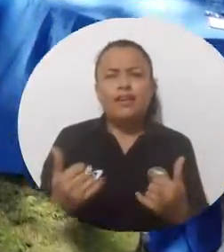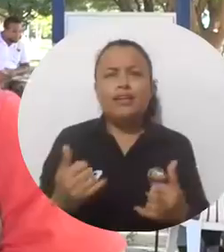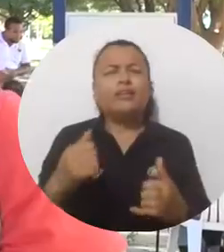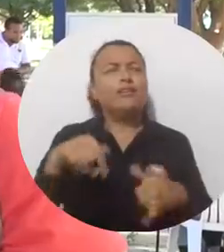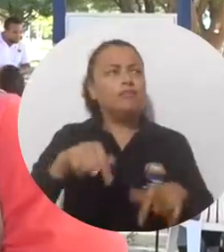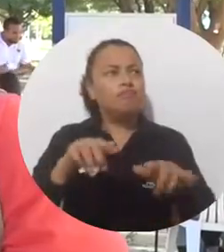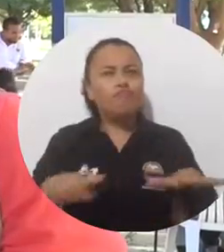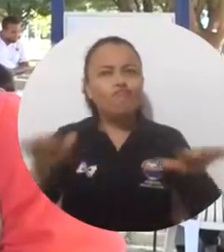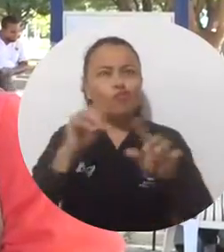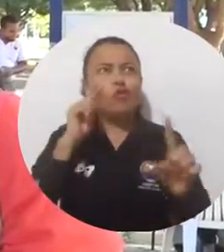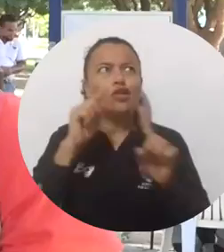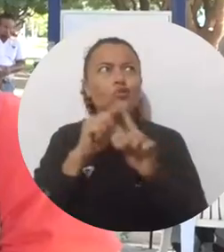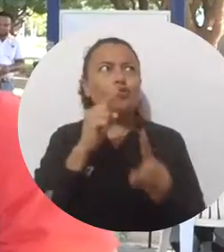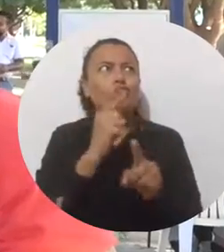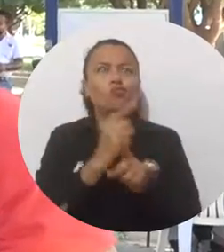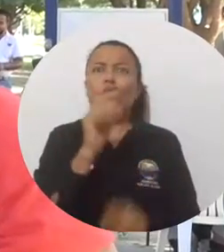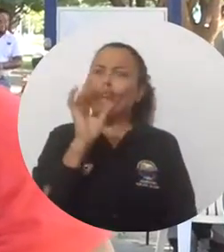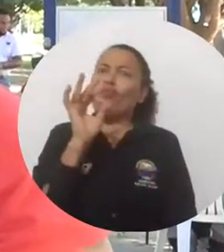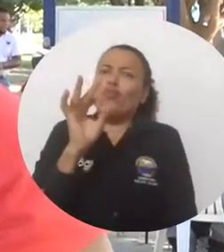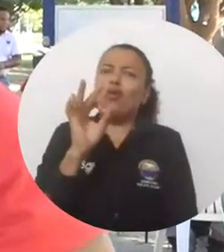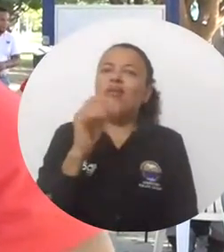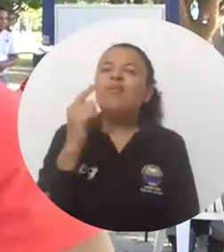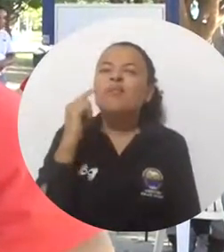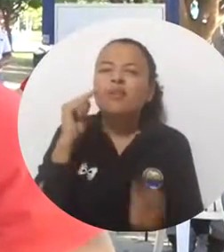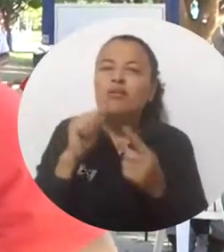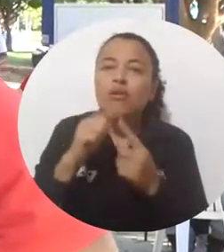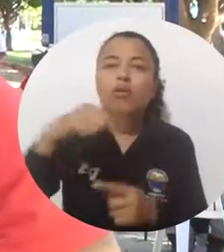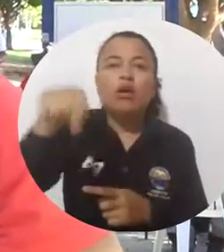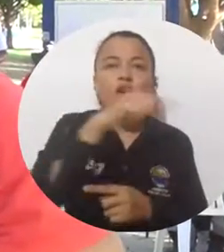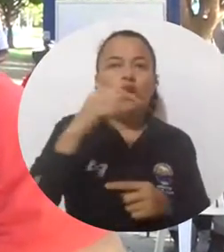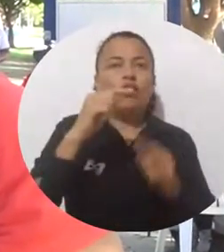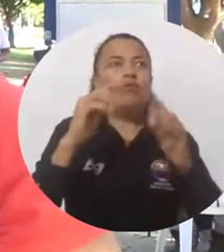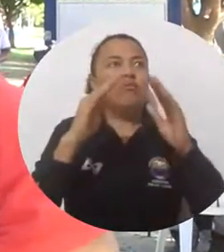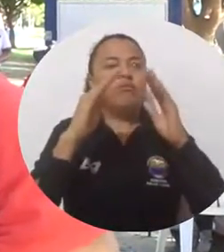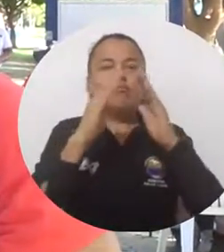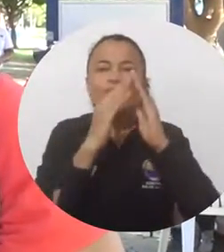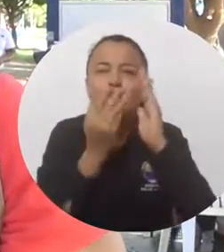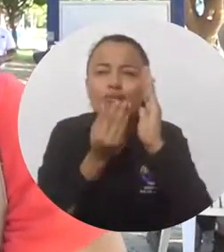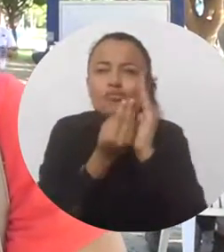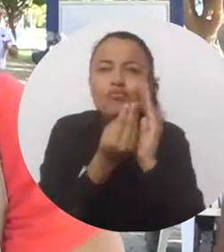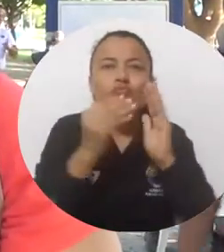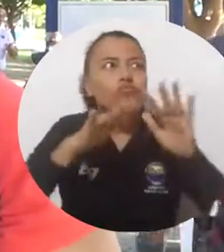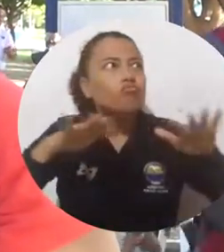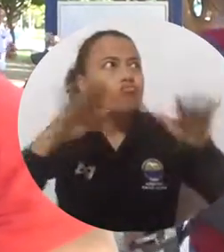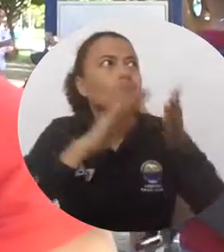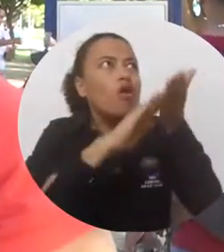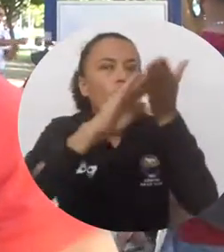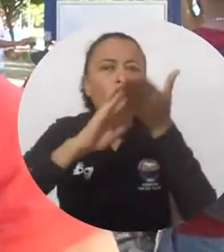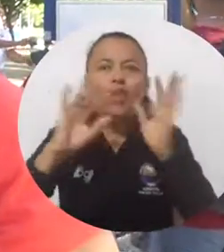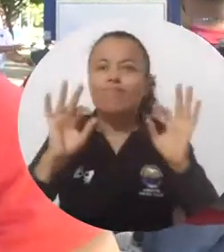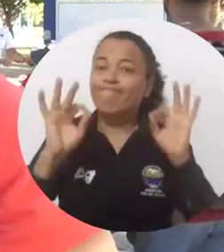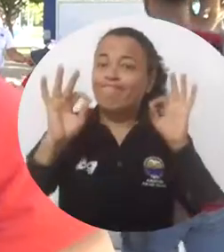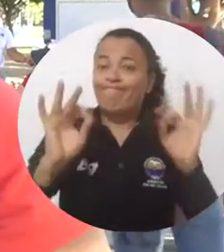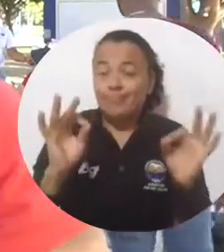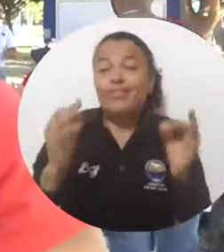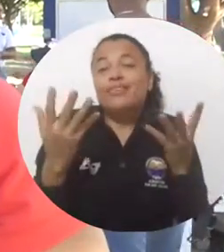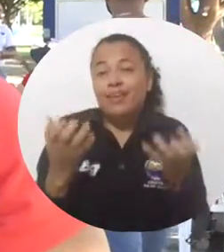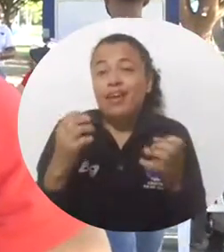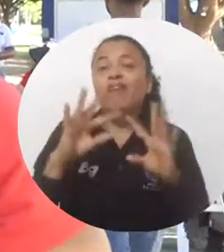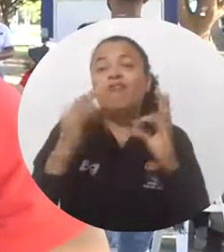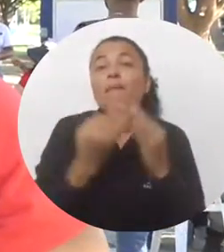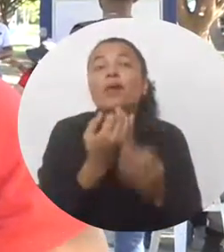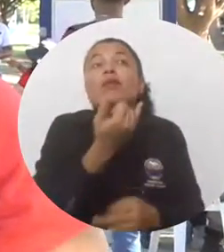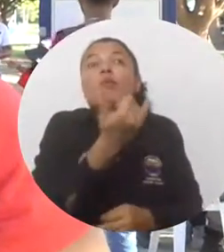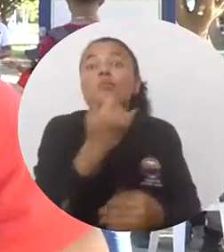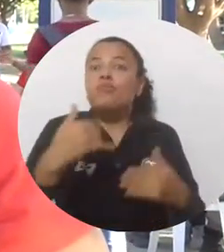porque esto es una muy buena causa para que ellos sigan pues disfrutando de las instalaciones en buen estado, que es lo que uno quiere,